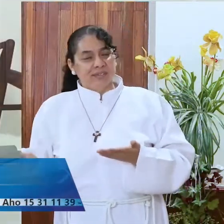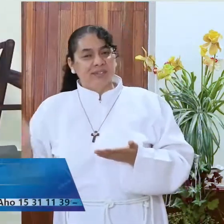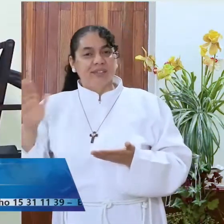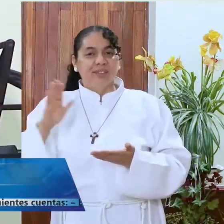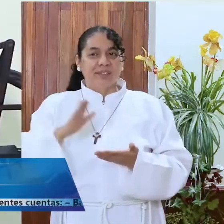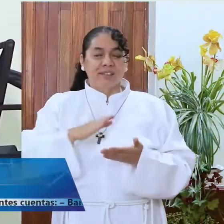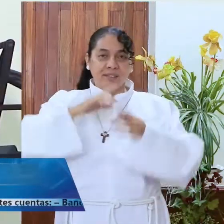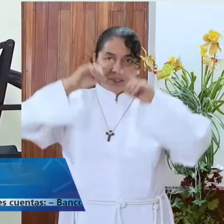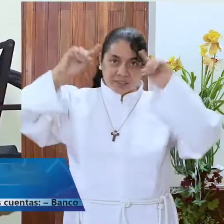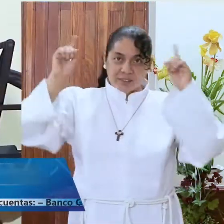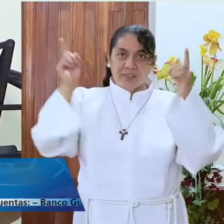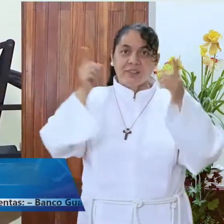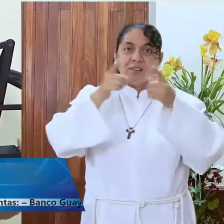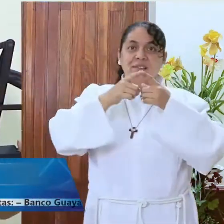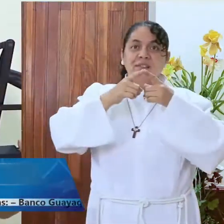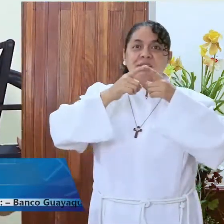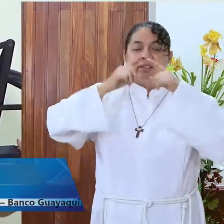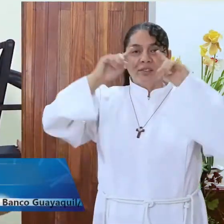2